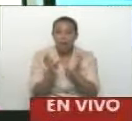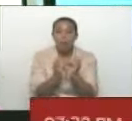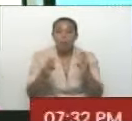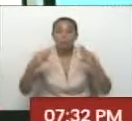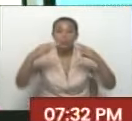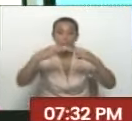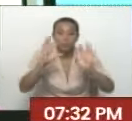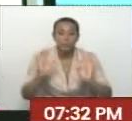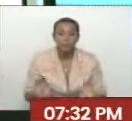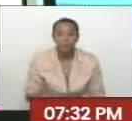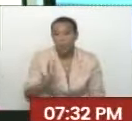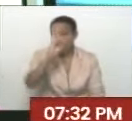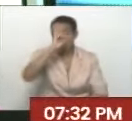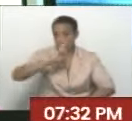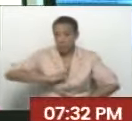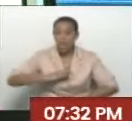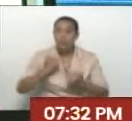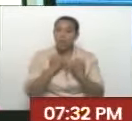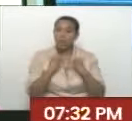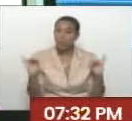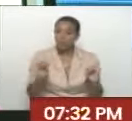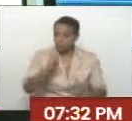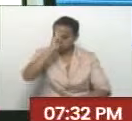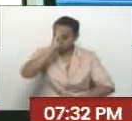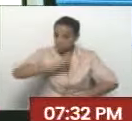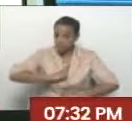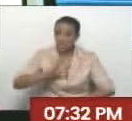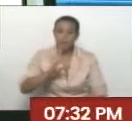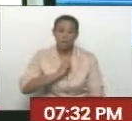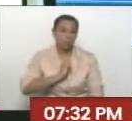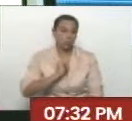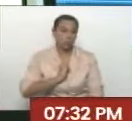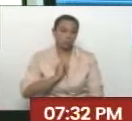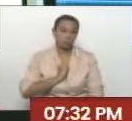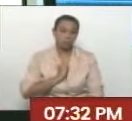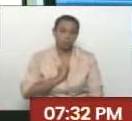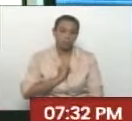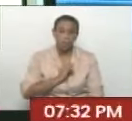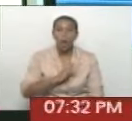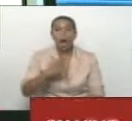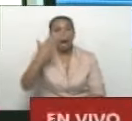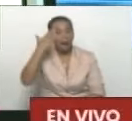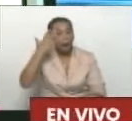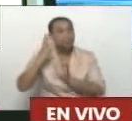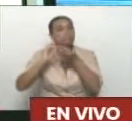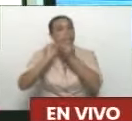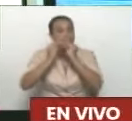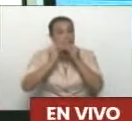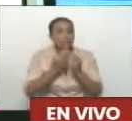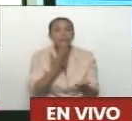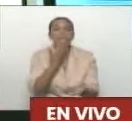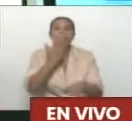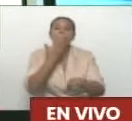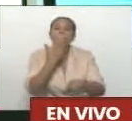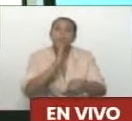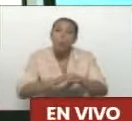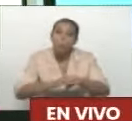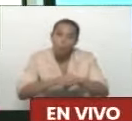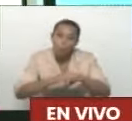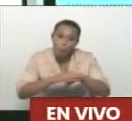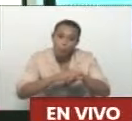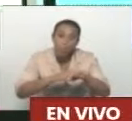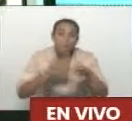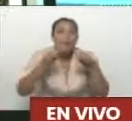Unidas, no respete la independencia y soberanía de Venezuela y no rectifique y pida disculpas públicas,